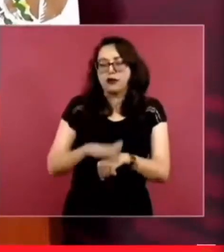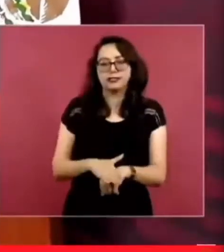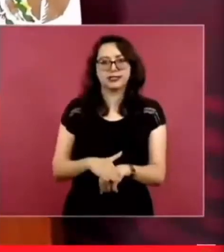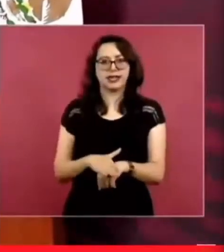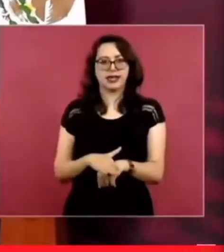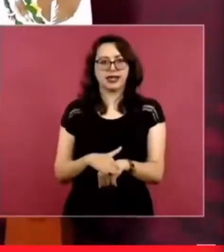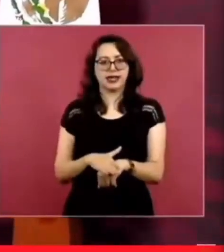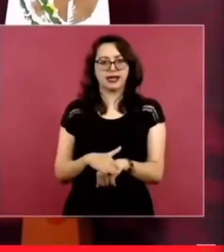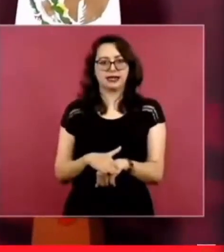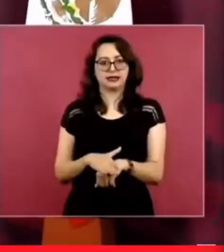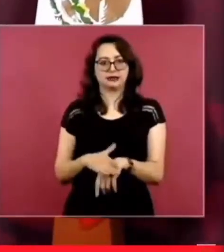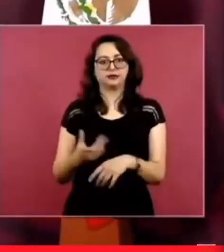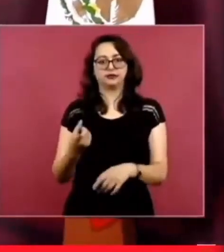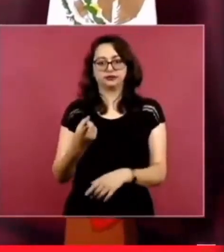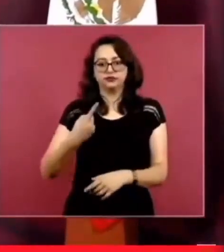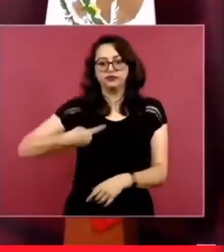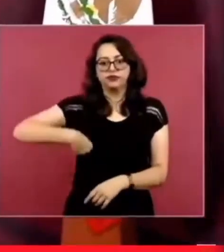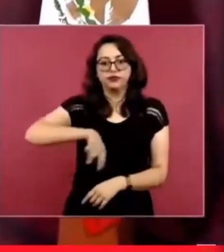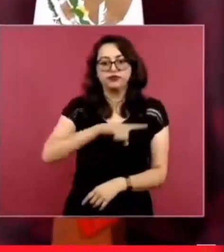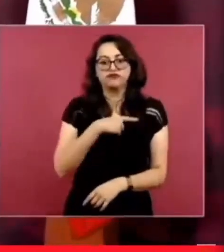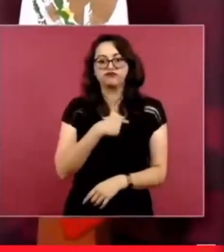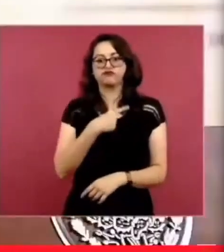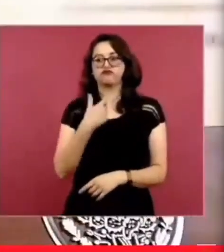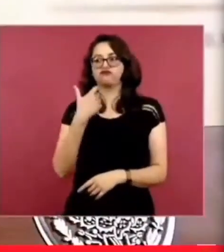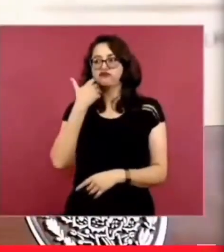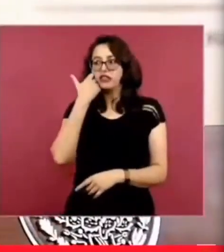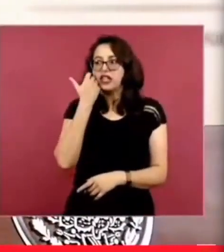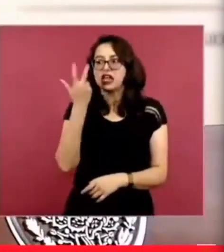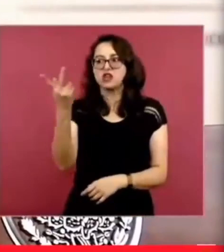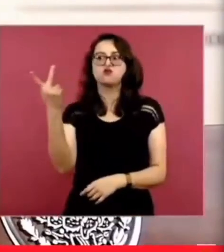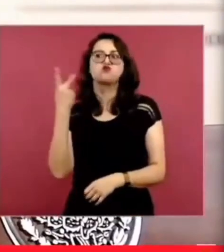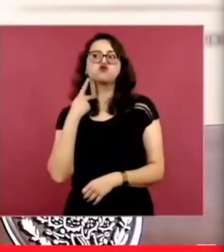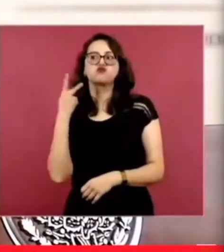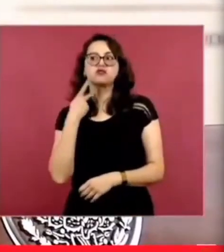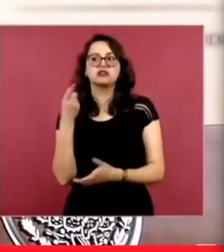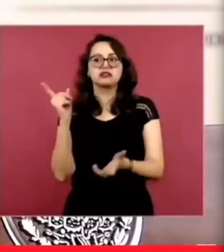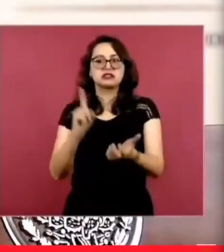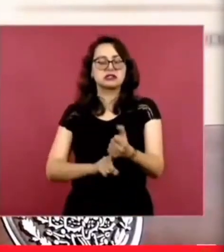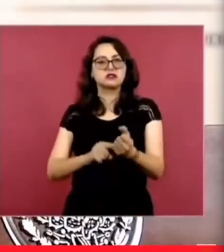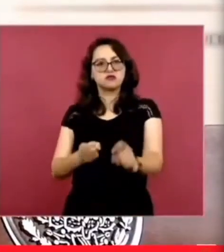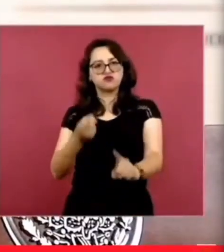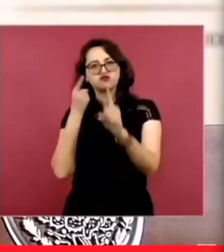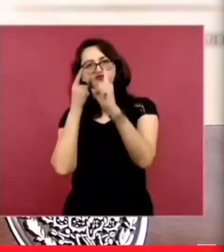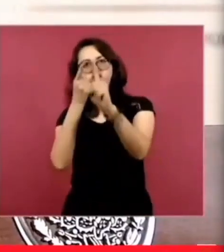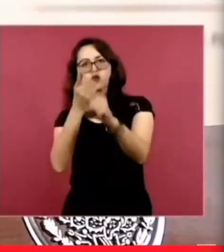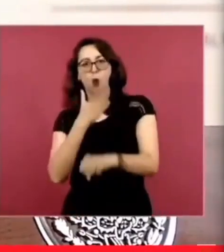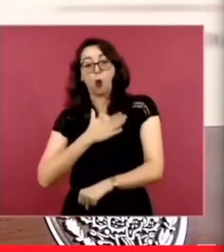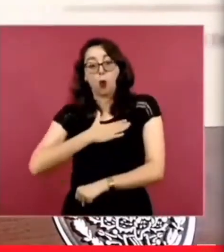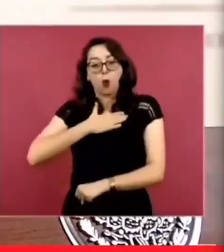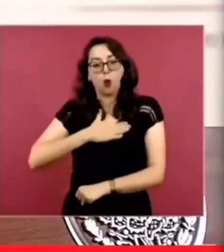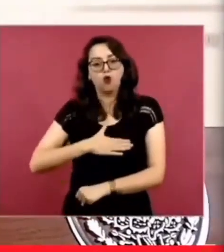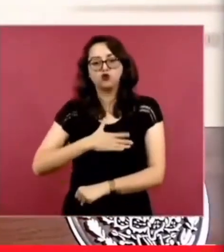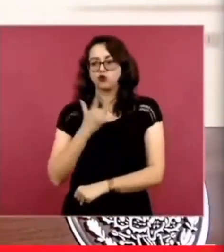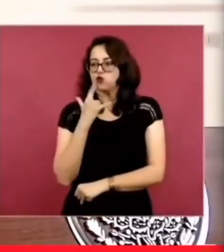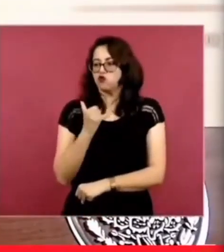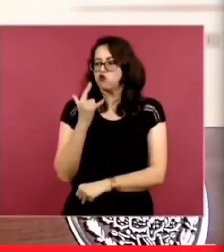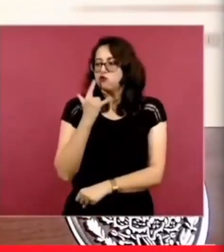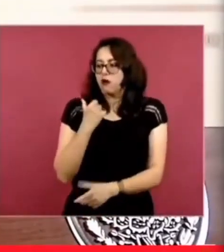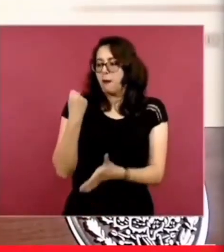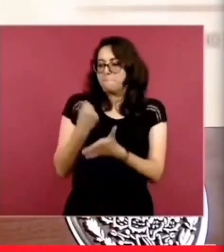Cuando se lucha por causas justas, ser